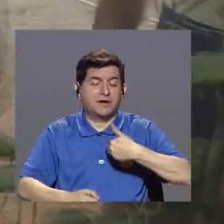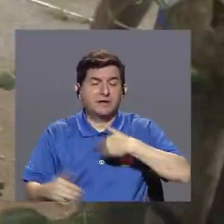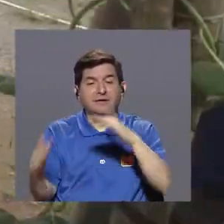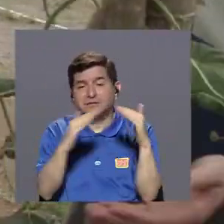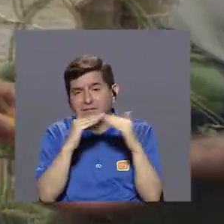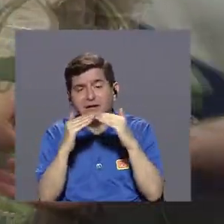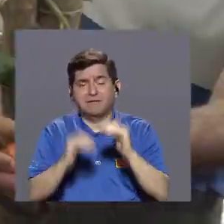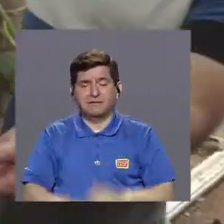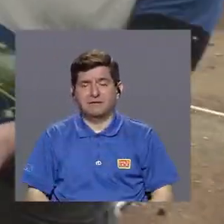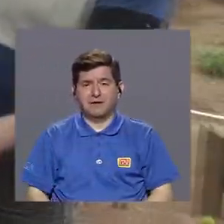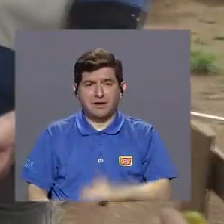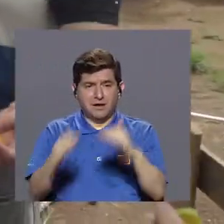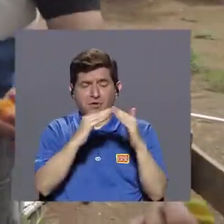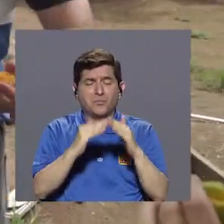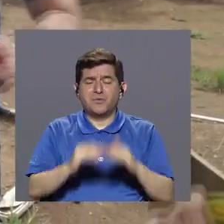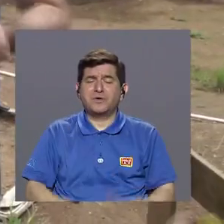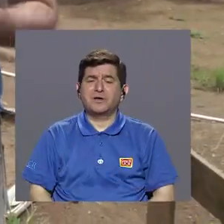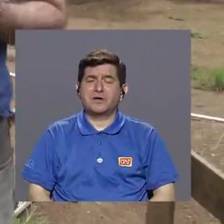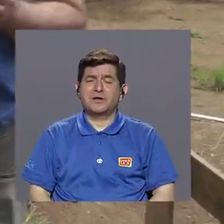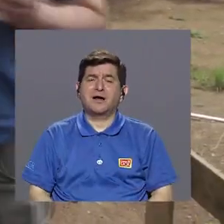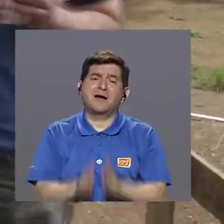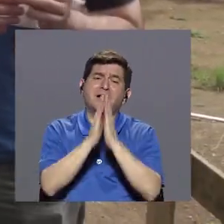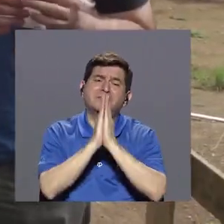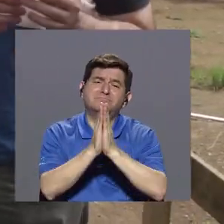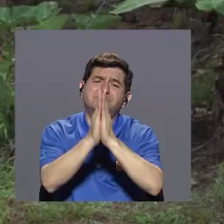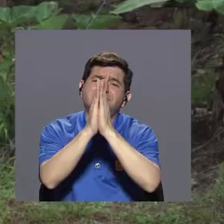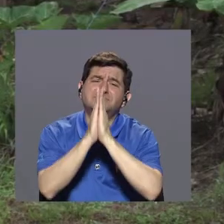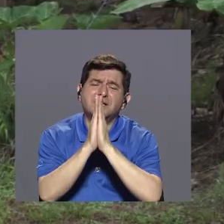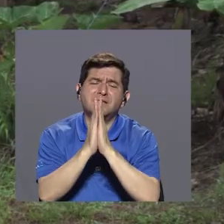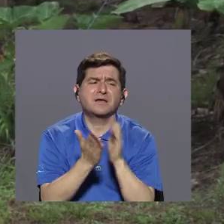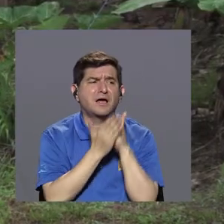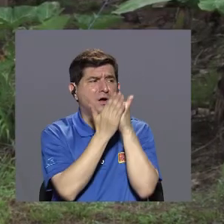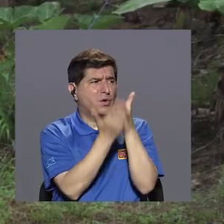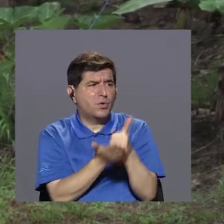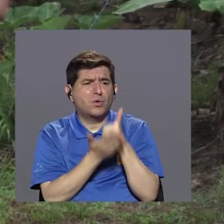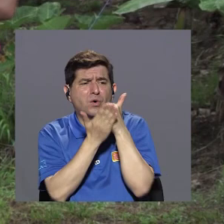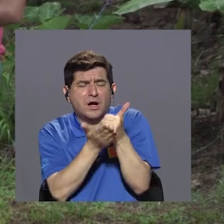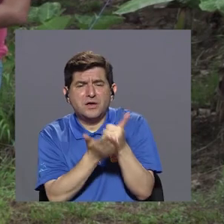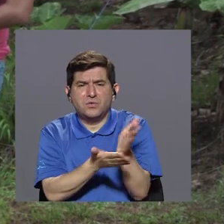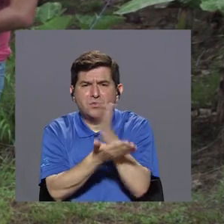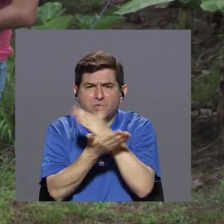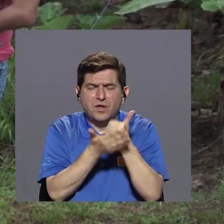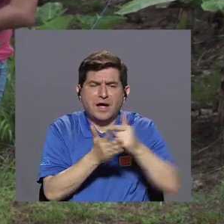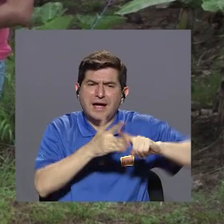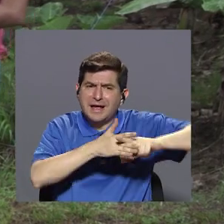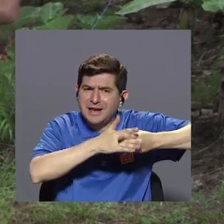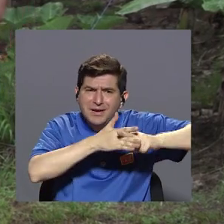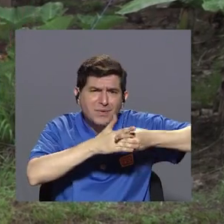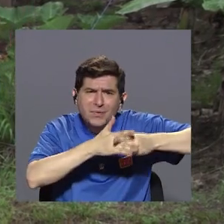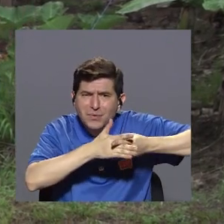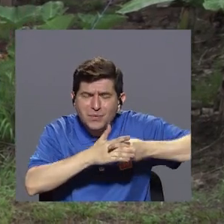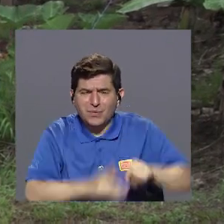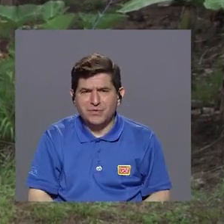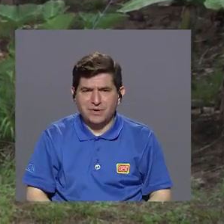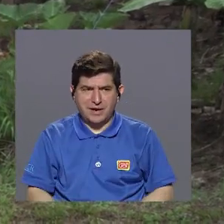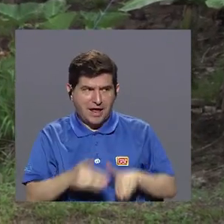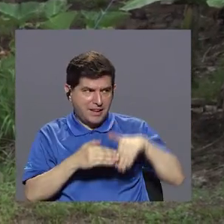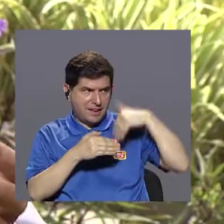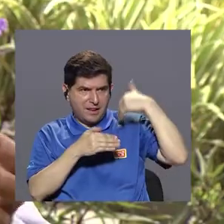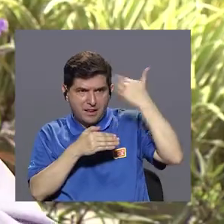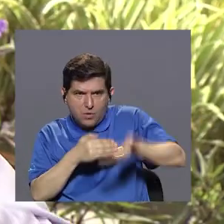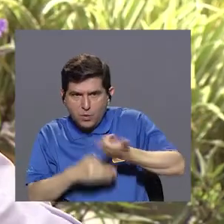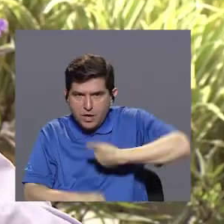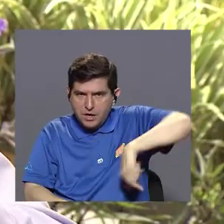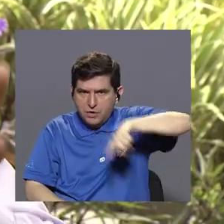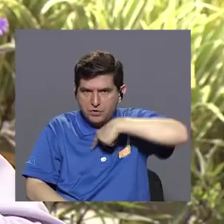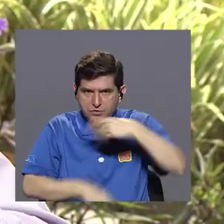las comunidades. Las comunidades nos llaman y nos piden a que les ayudemos con alguna herramienta. Y a partir de